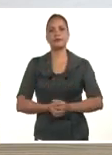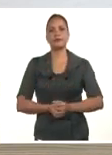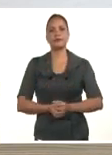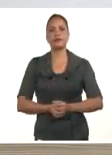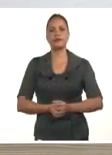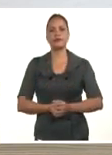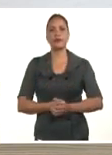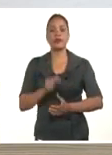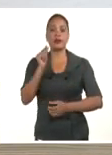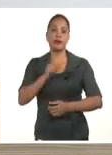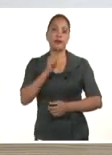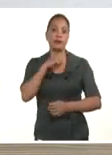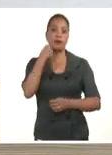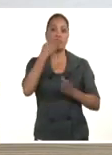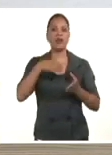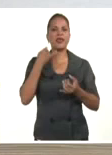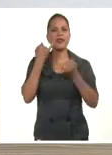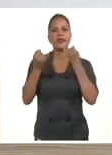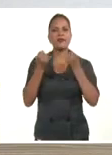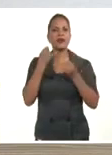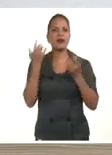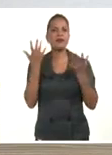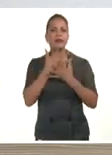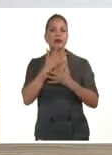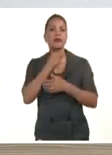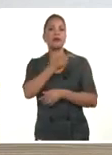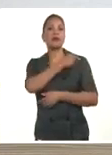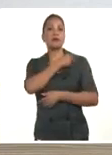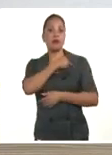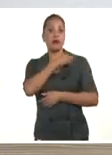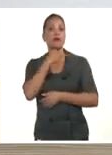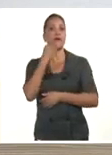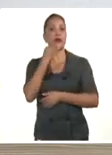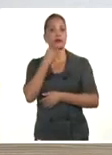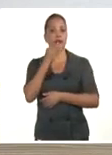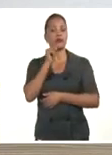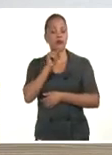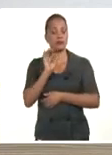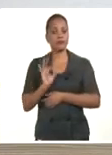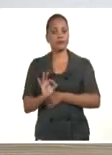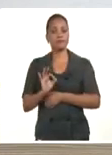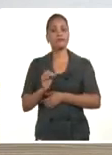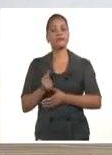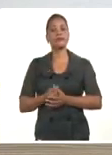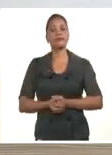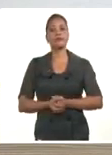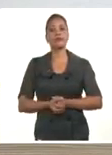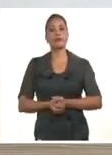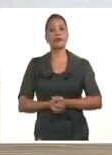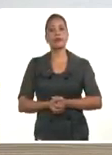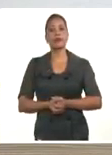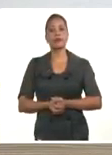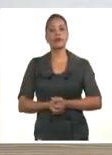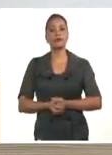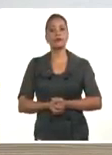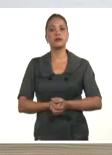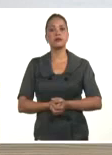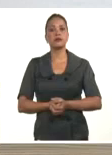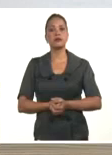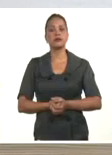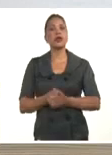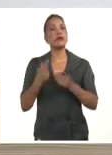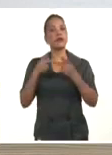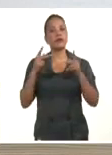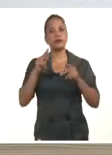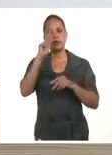Los cadáveres han sido identificados por las autoridades del Ministerio del Interior y los profesionales